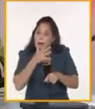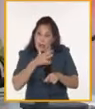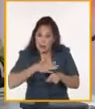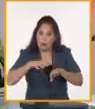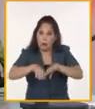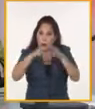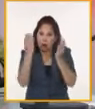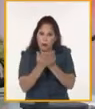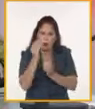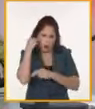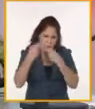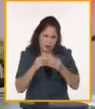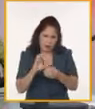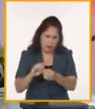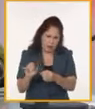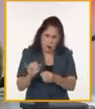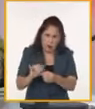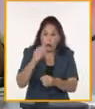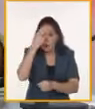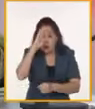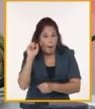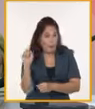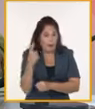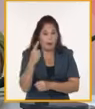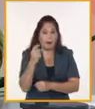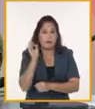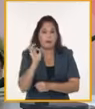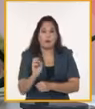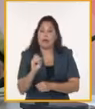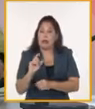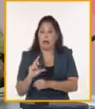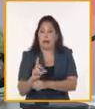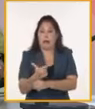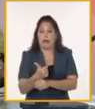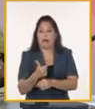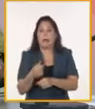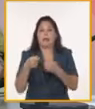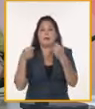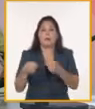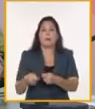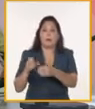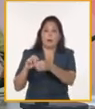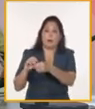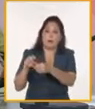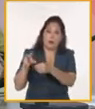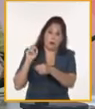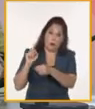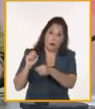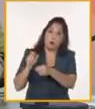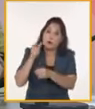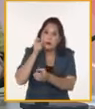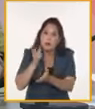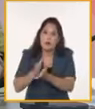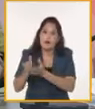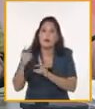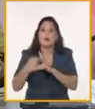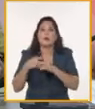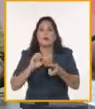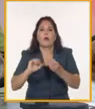que hasta ahora Cuba ha sido la que más lenta ha sido en imponer el seguimiento y el